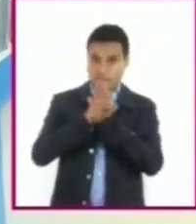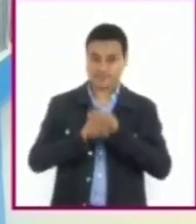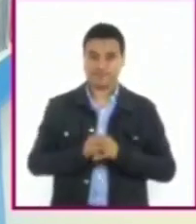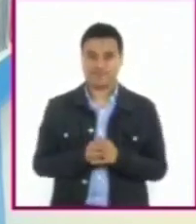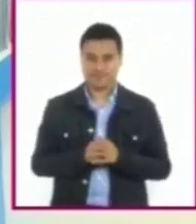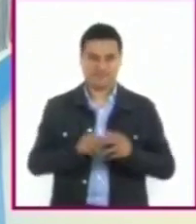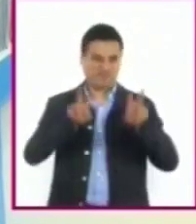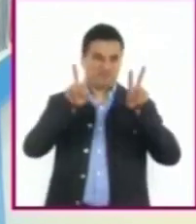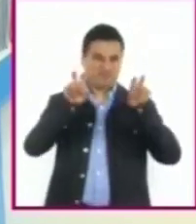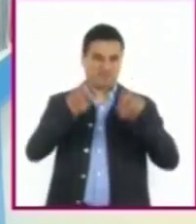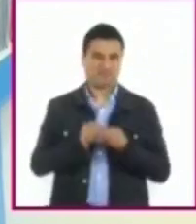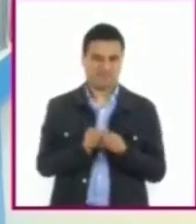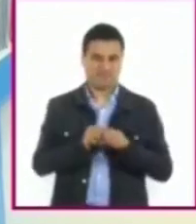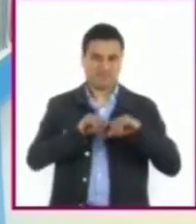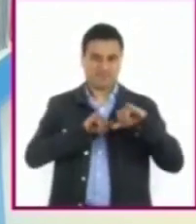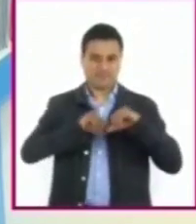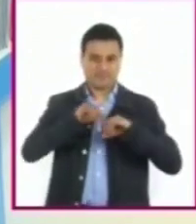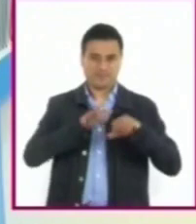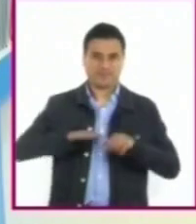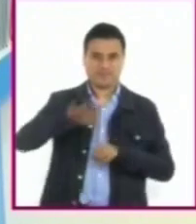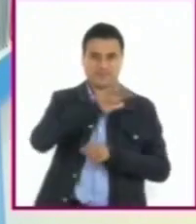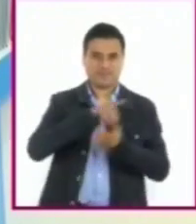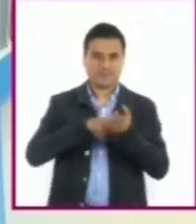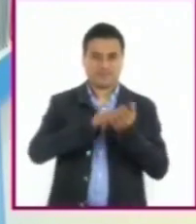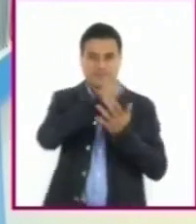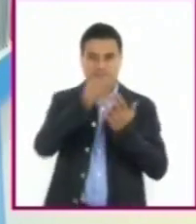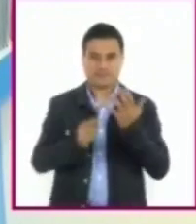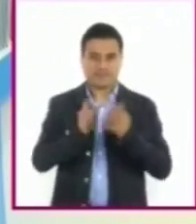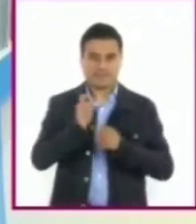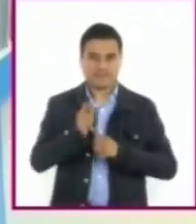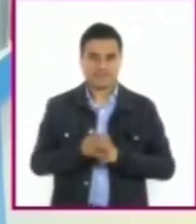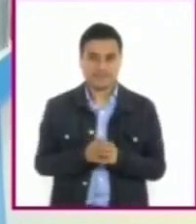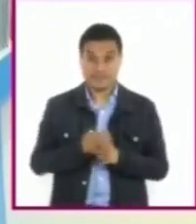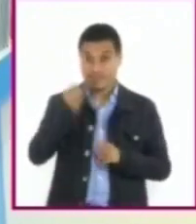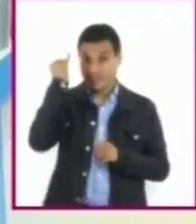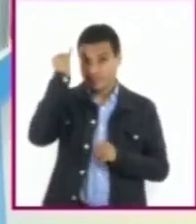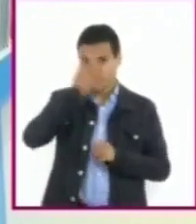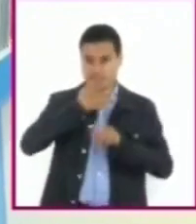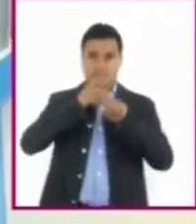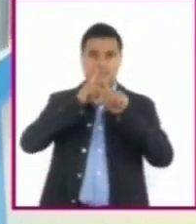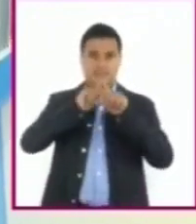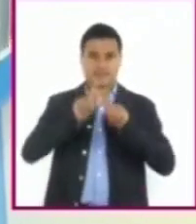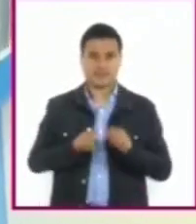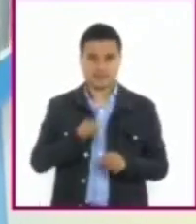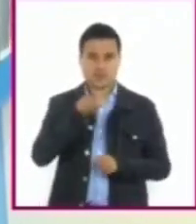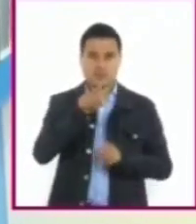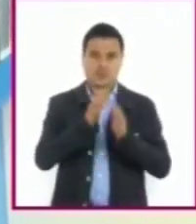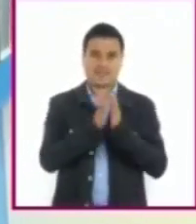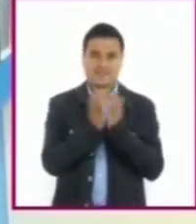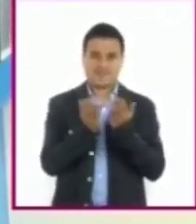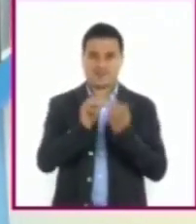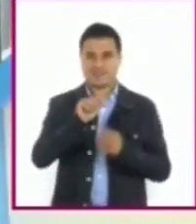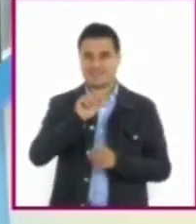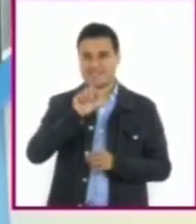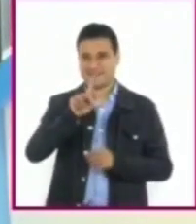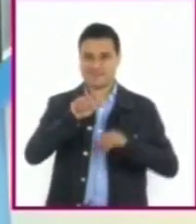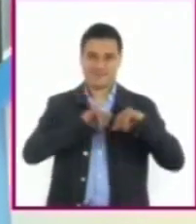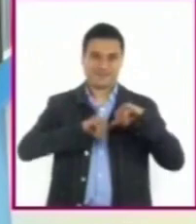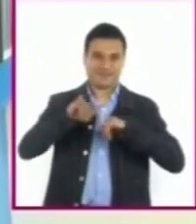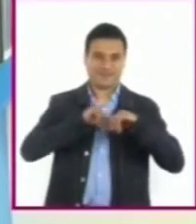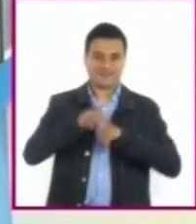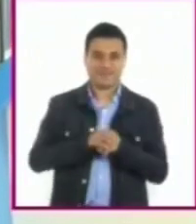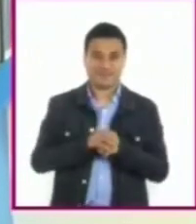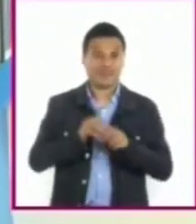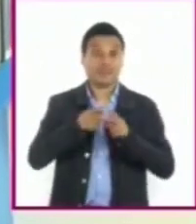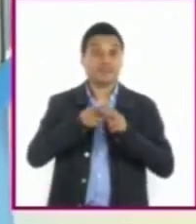espacio geográfico, imágenes de los paisajes del video, tu libro de texto de geografía. Y para